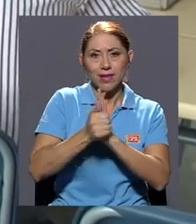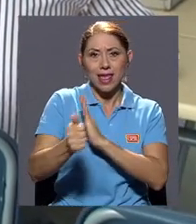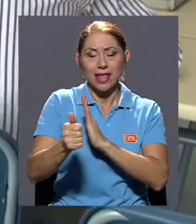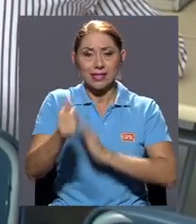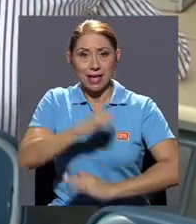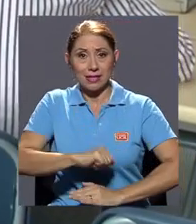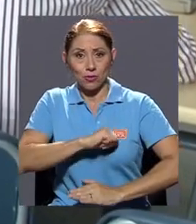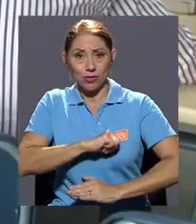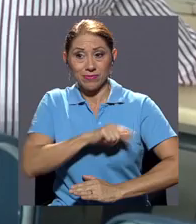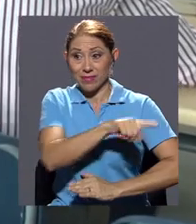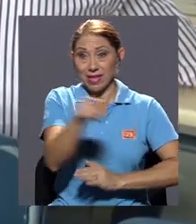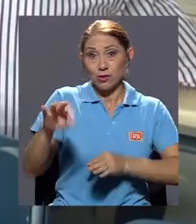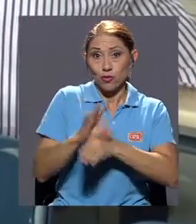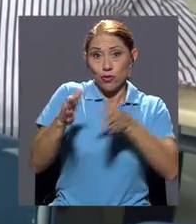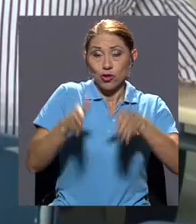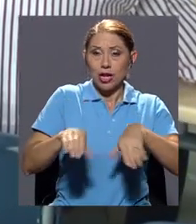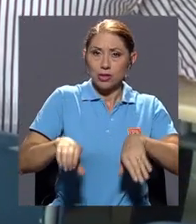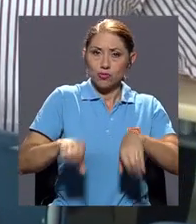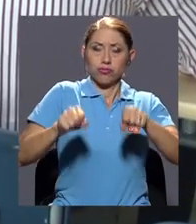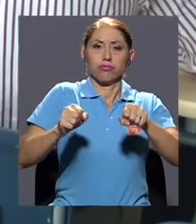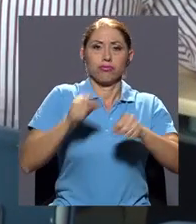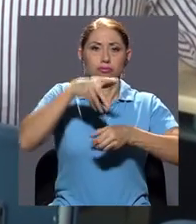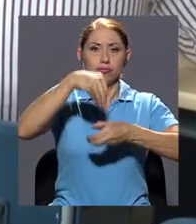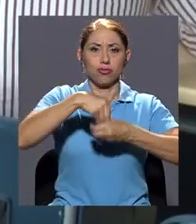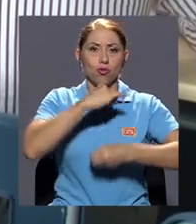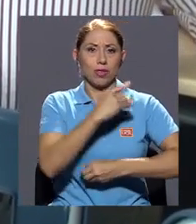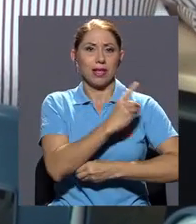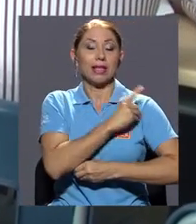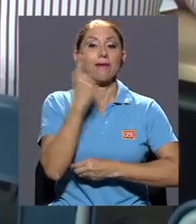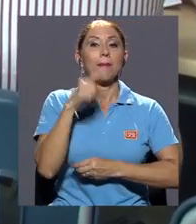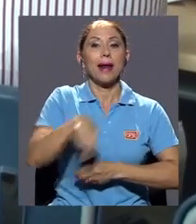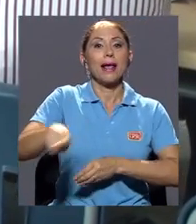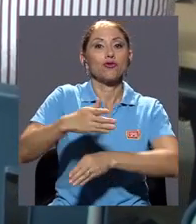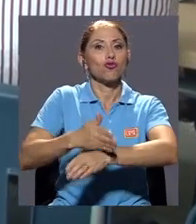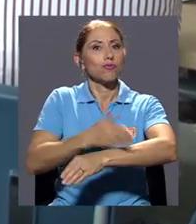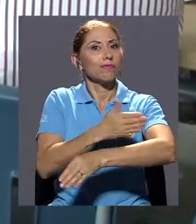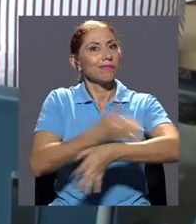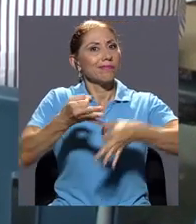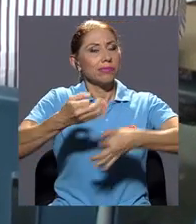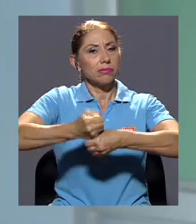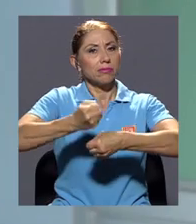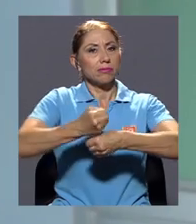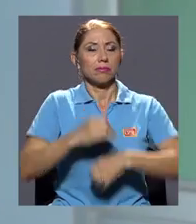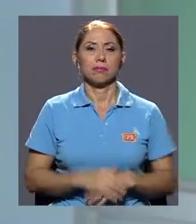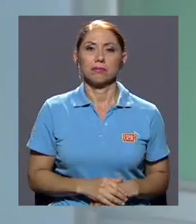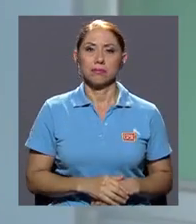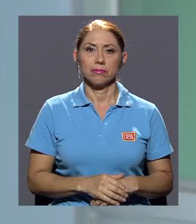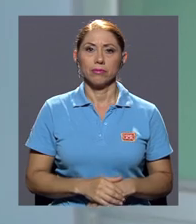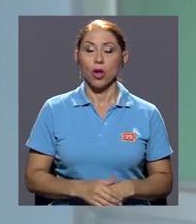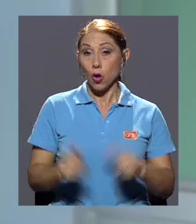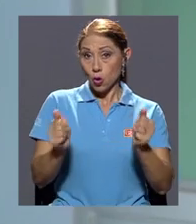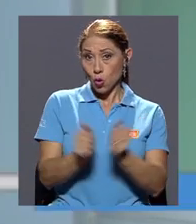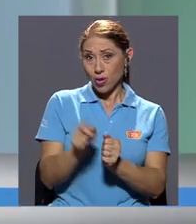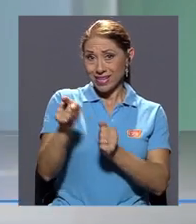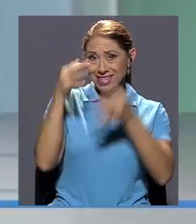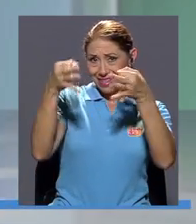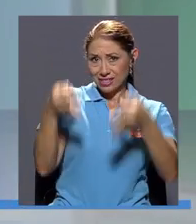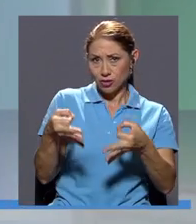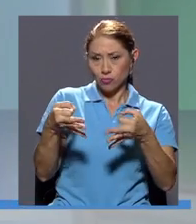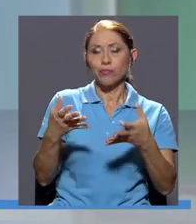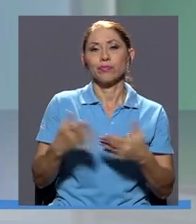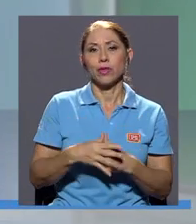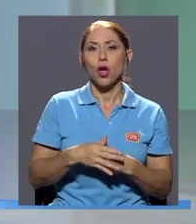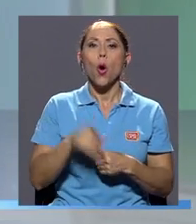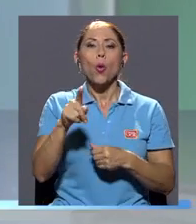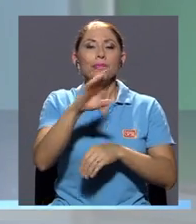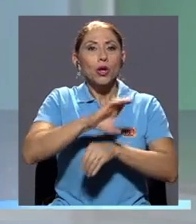con cargos directivos para mejorar su desempeño. Partiendo de esta decisión o esta solicitud de parte del